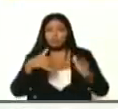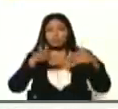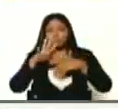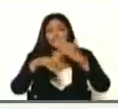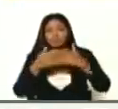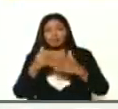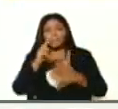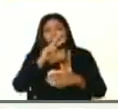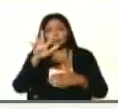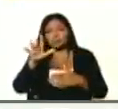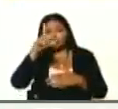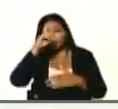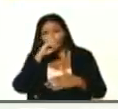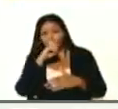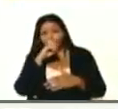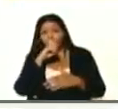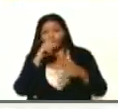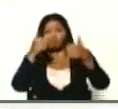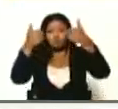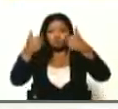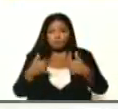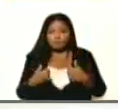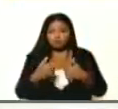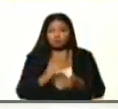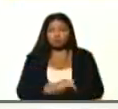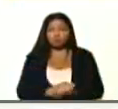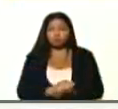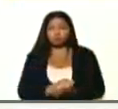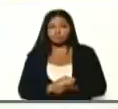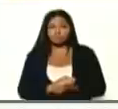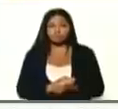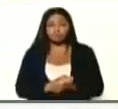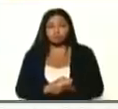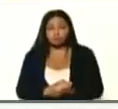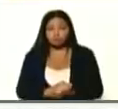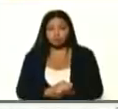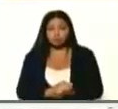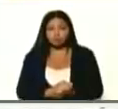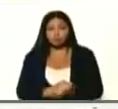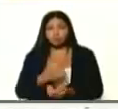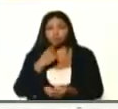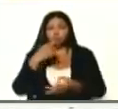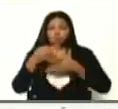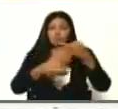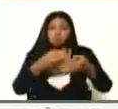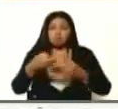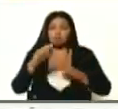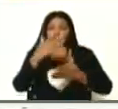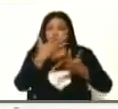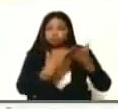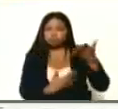y 25 años de prisión por los delitos imputados que, como he descrito,